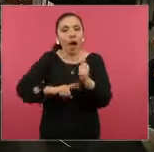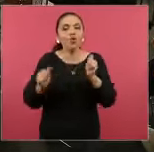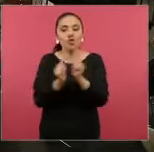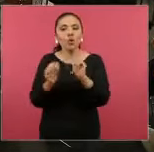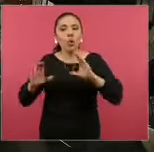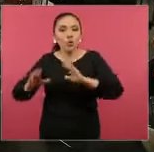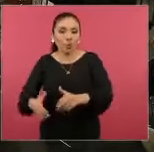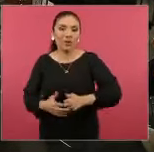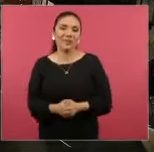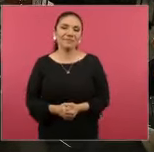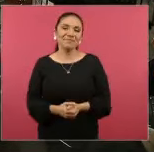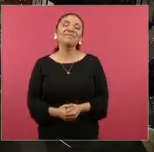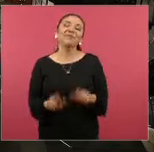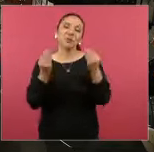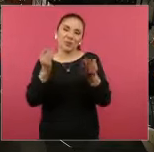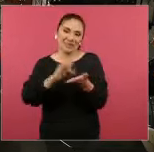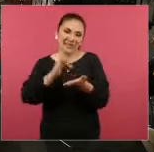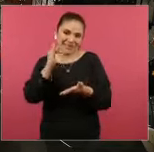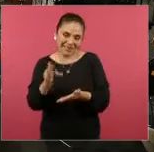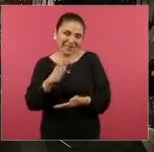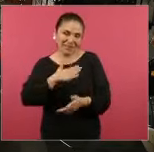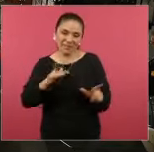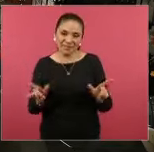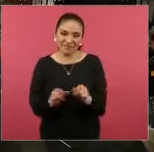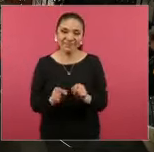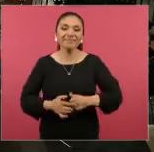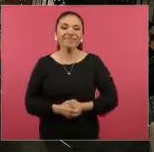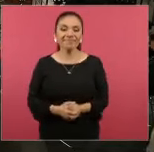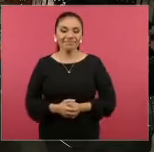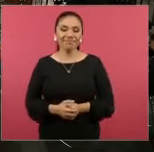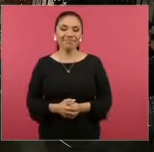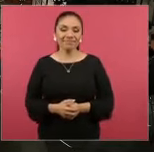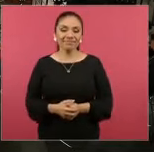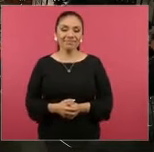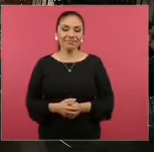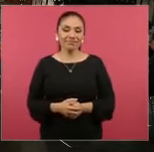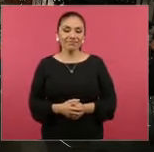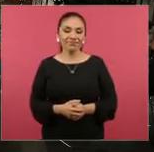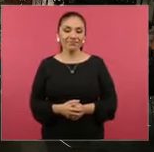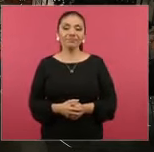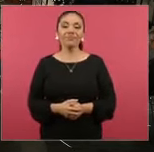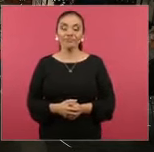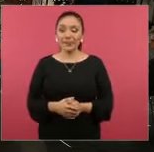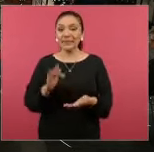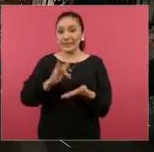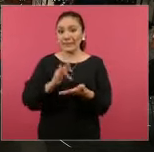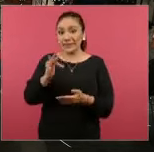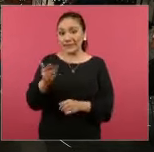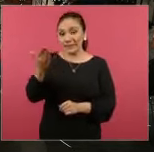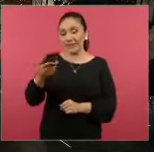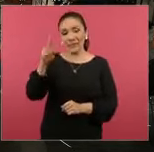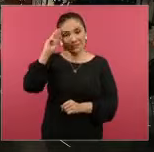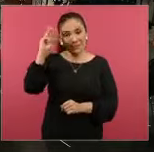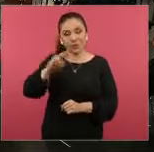comunidad. Pues les agradezco, de mi parte sería todo. Muchas gracias. Gracias, maestro Juan